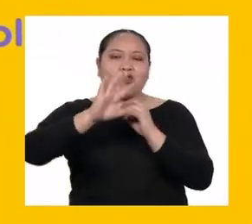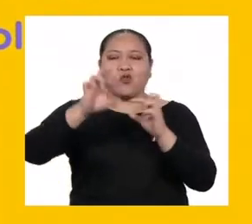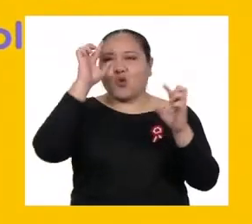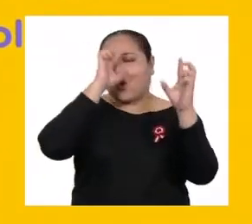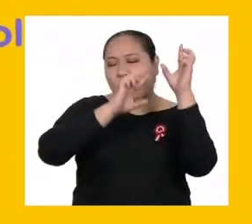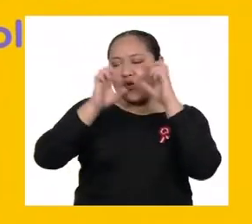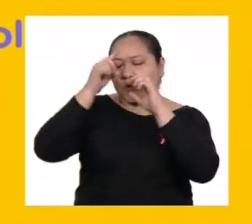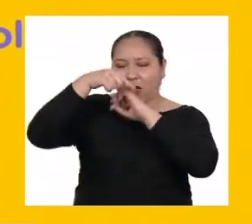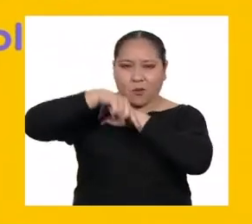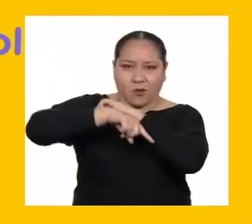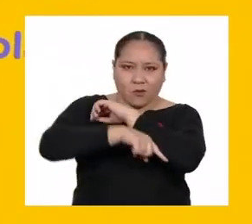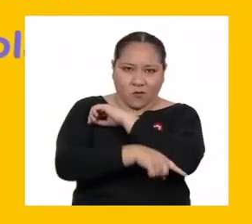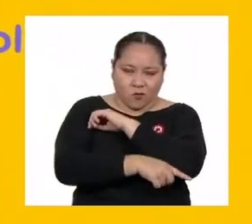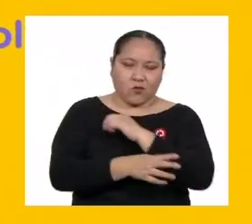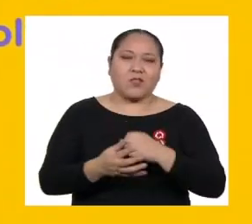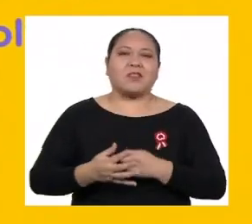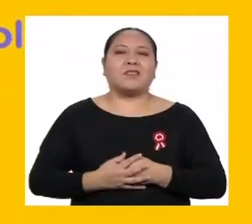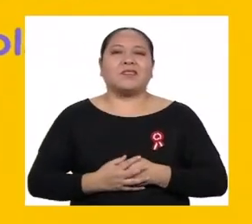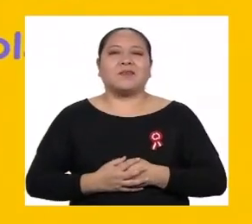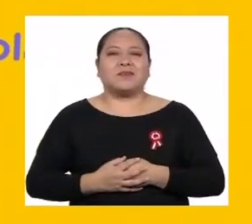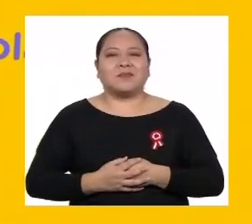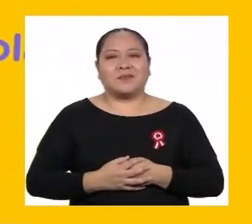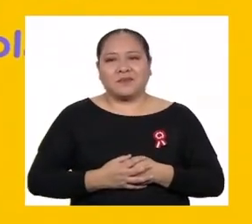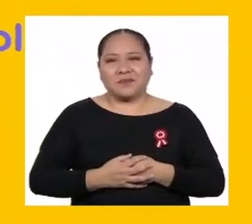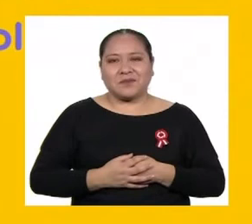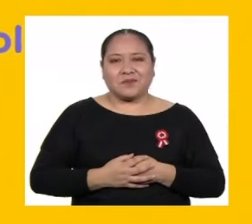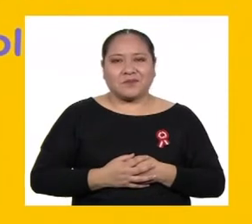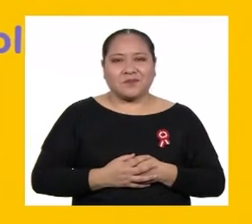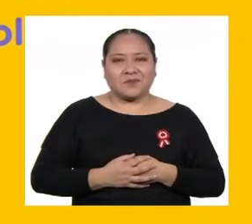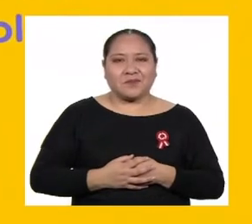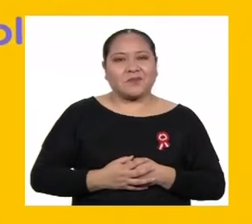más profundas y existenciales.